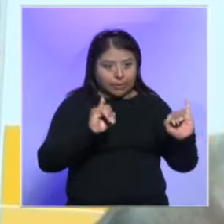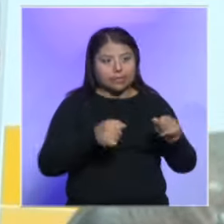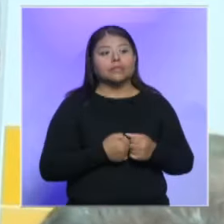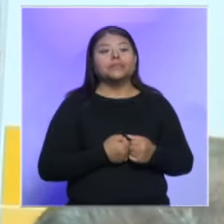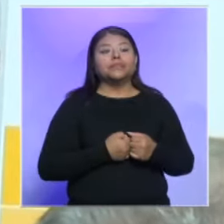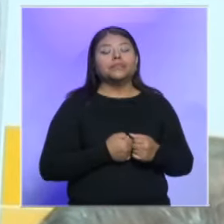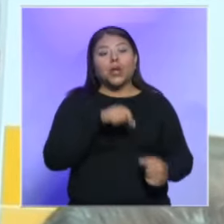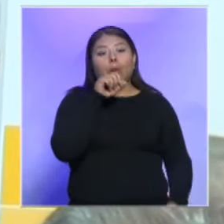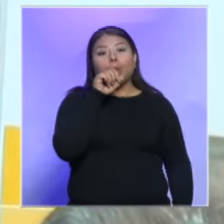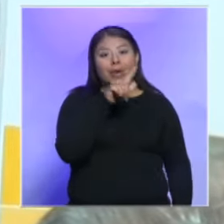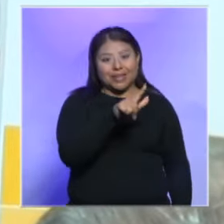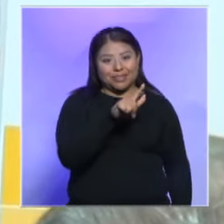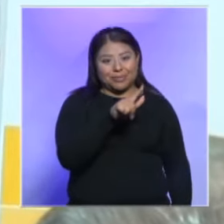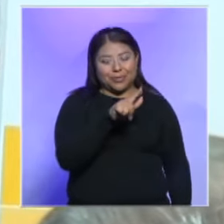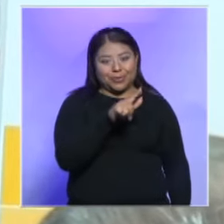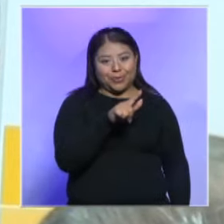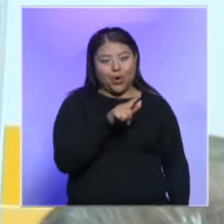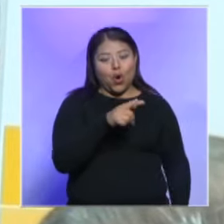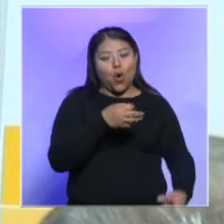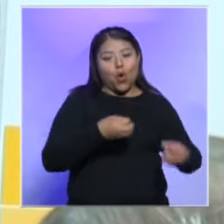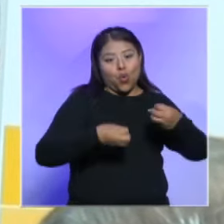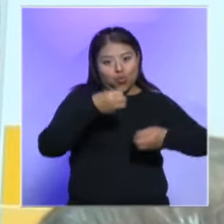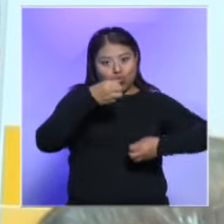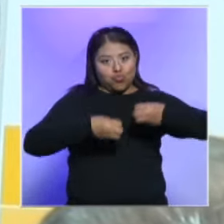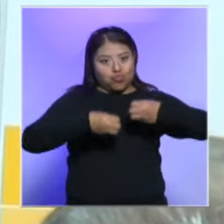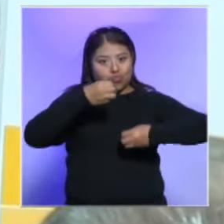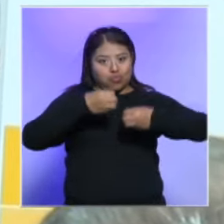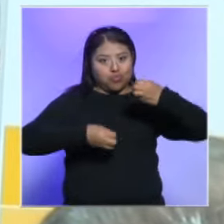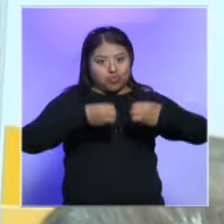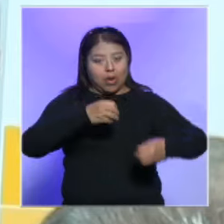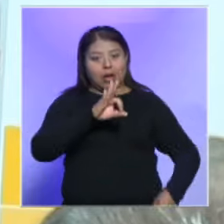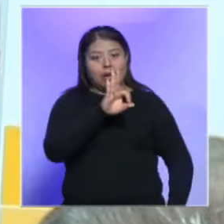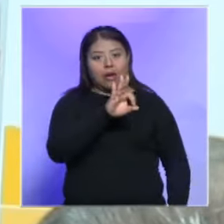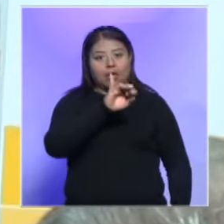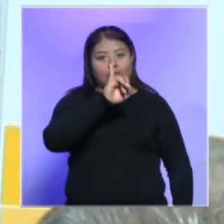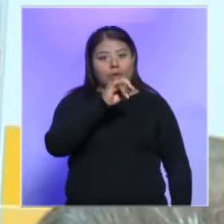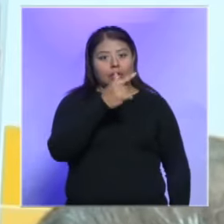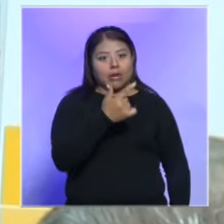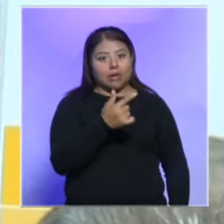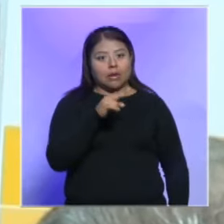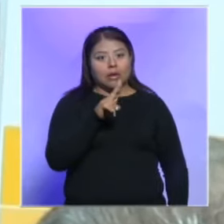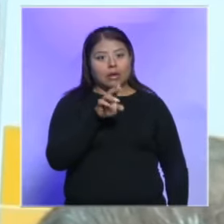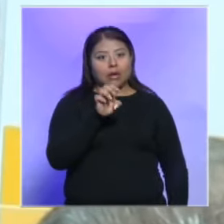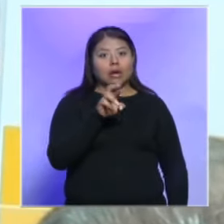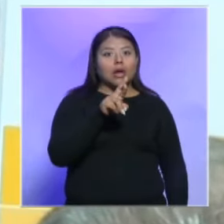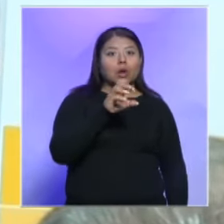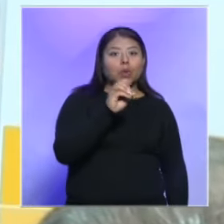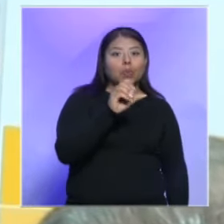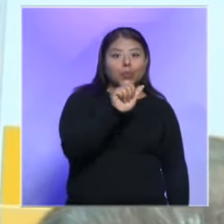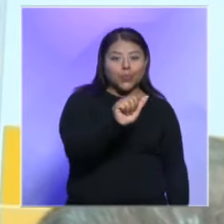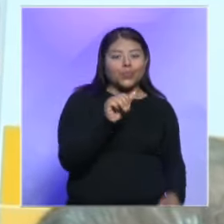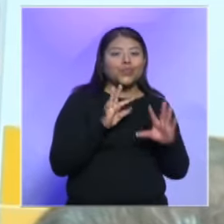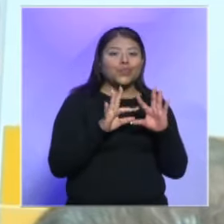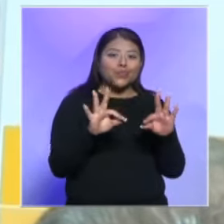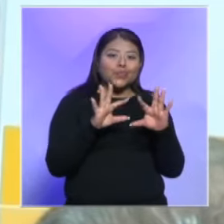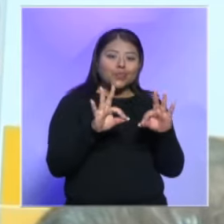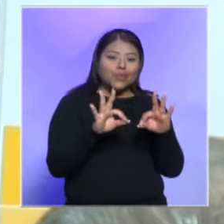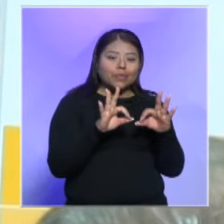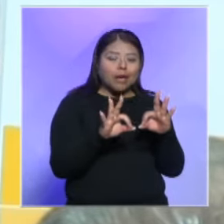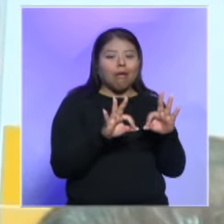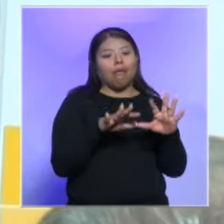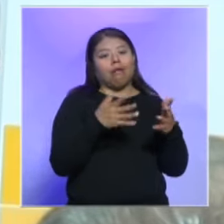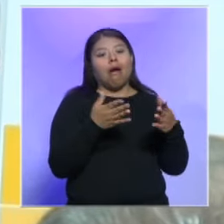también el magistrado Figueroa nos habla claramente pues de todos los criterios, tanto del tribunal como de